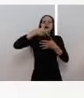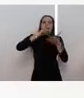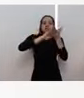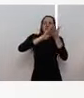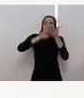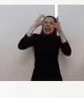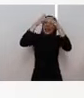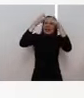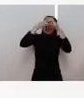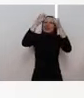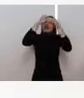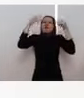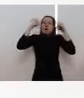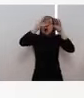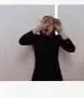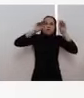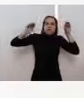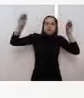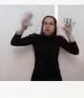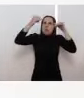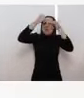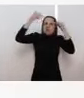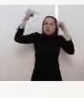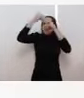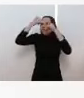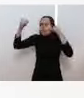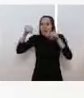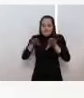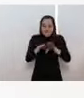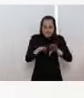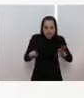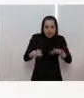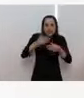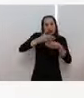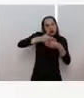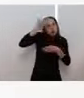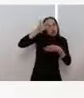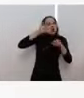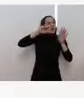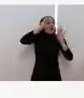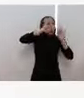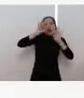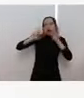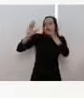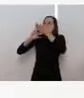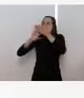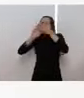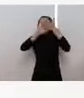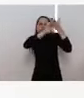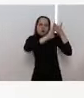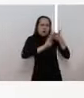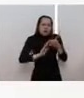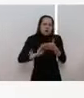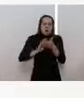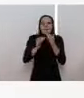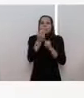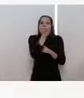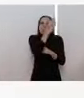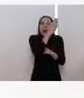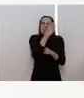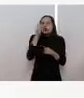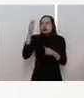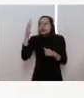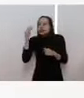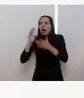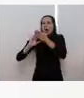eléctricas hidráulicas de lo que corresponde a pisos muros fachadas y todo el proceso de intervención de los baños